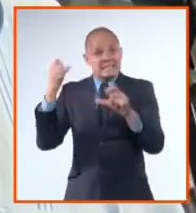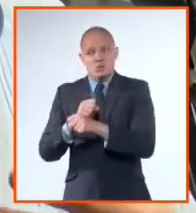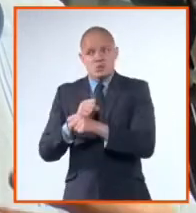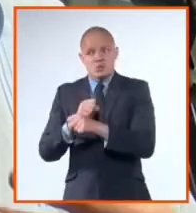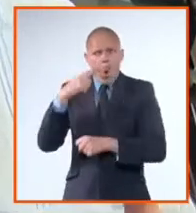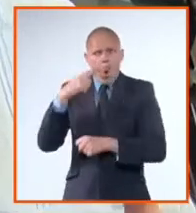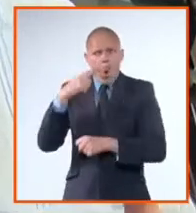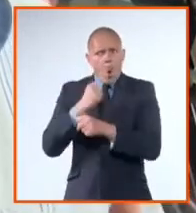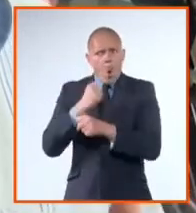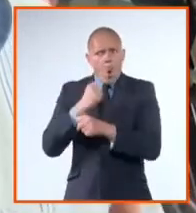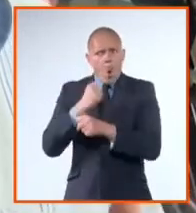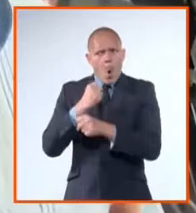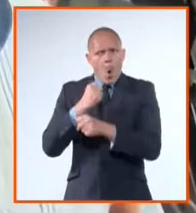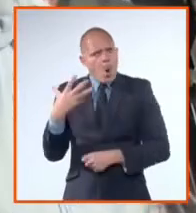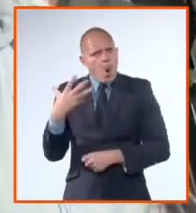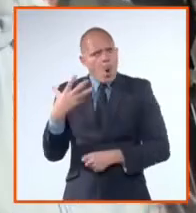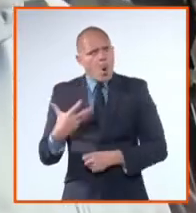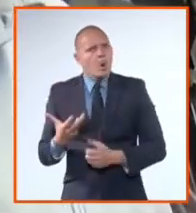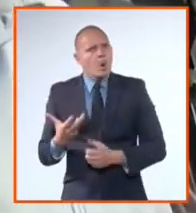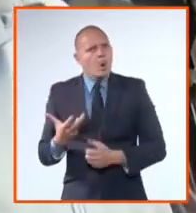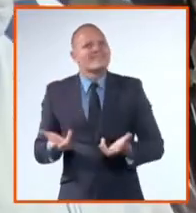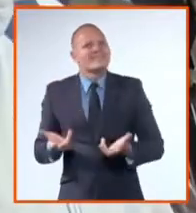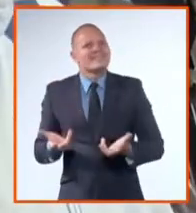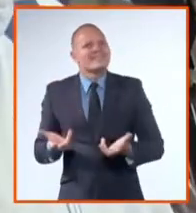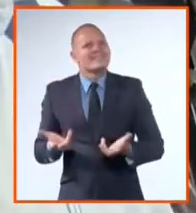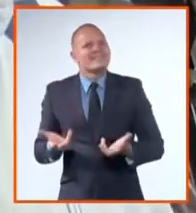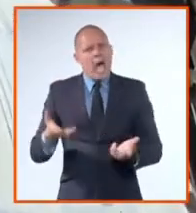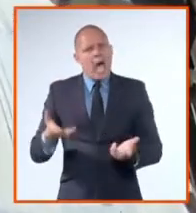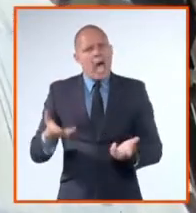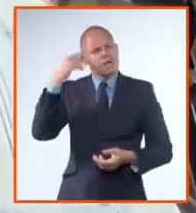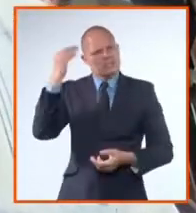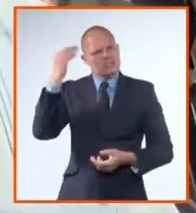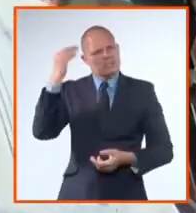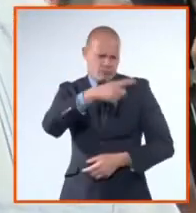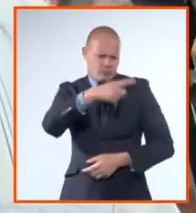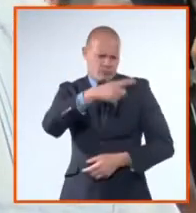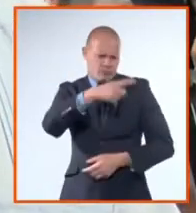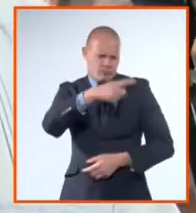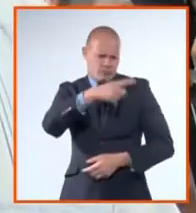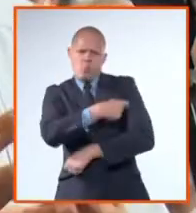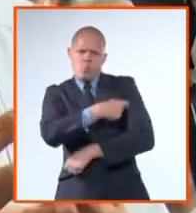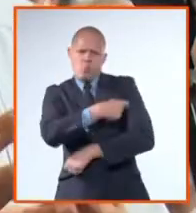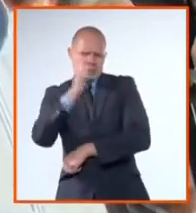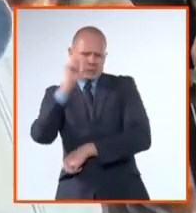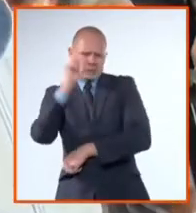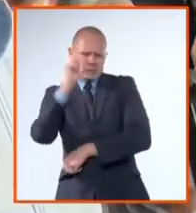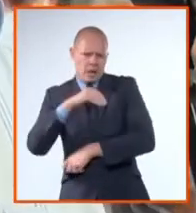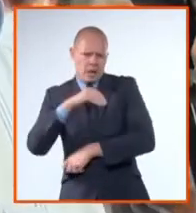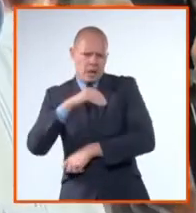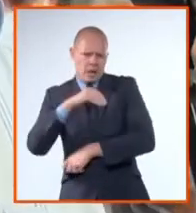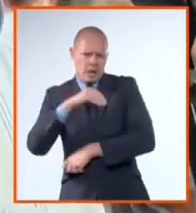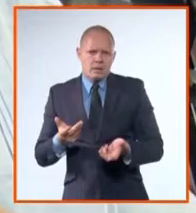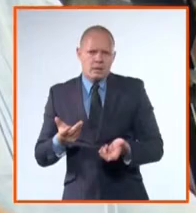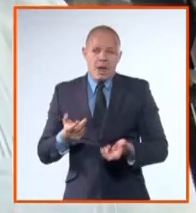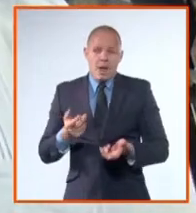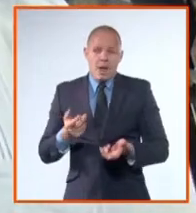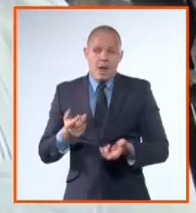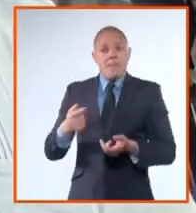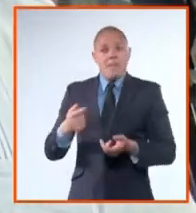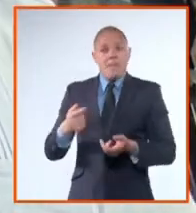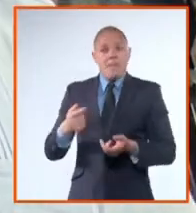sobre la juventud y nos da una posibilidad de convocatoria. Eso por un